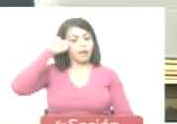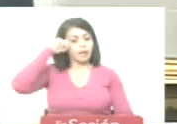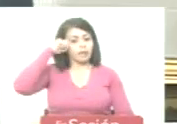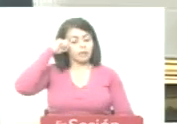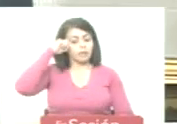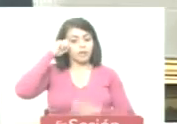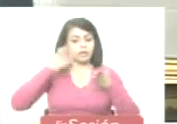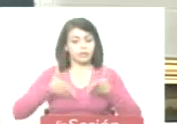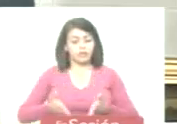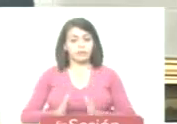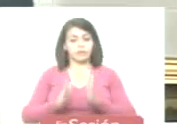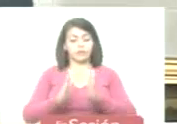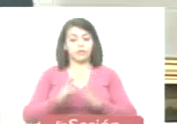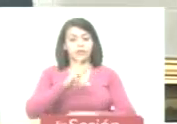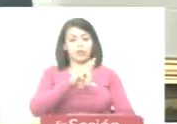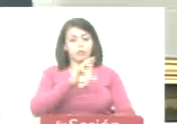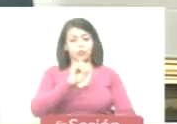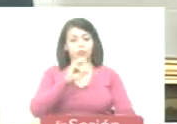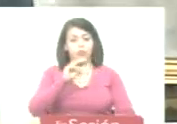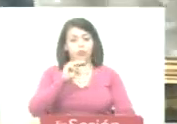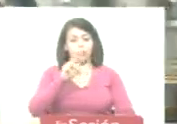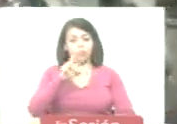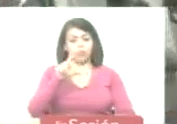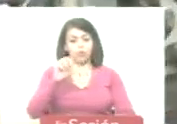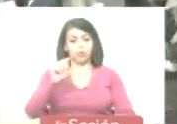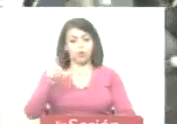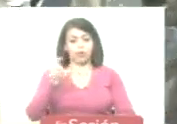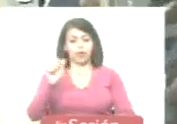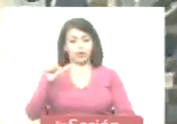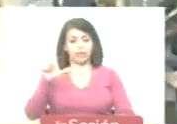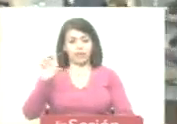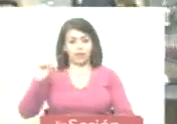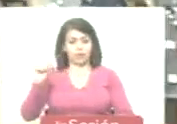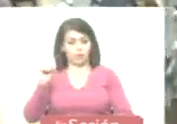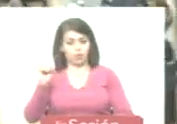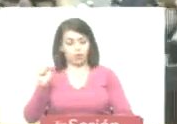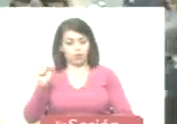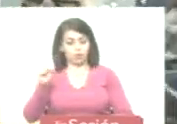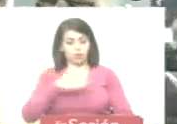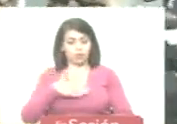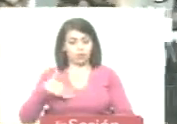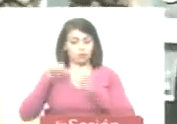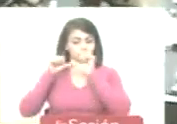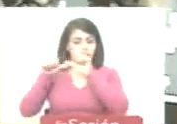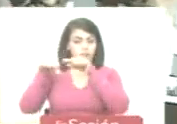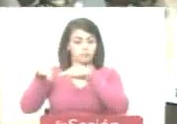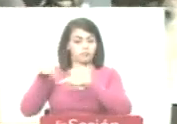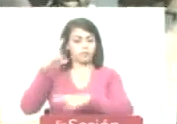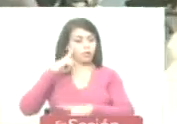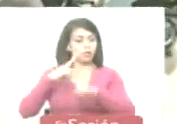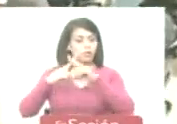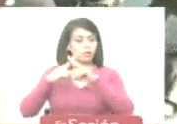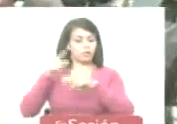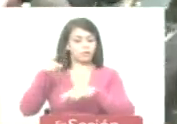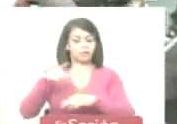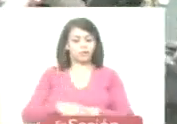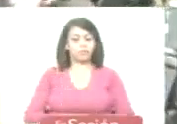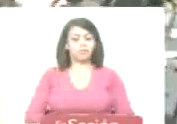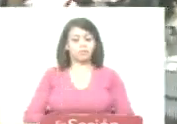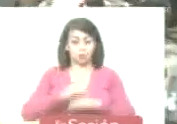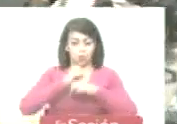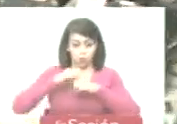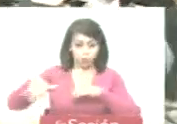el natalicio de Rómulo Gallegos, y no quiero que quede frente a el honorable plenario